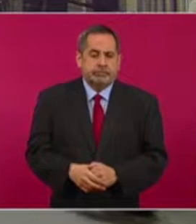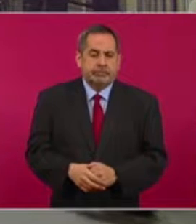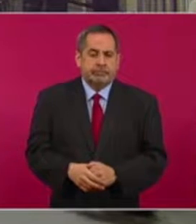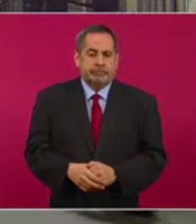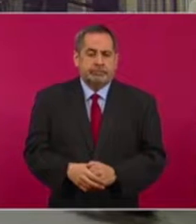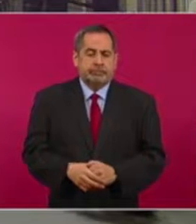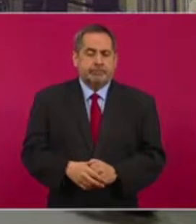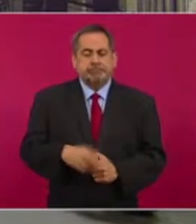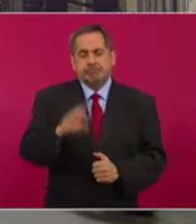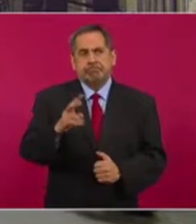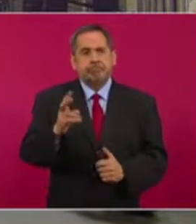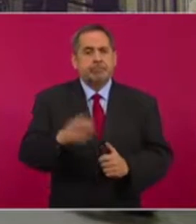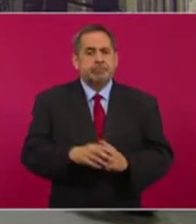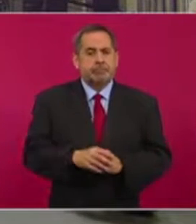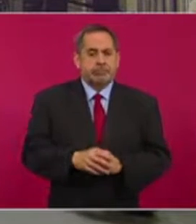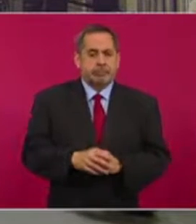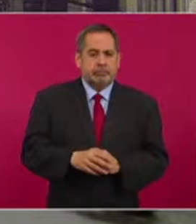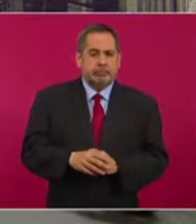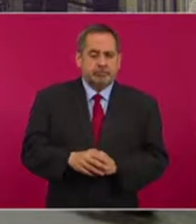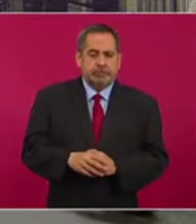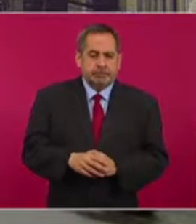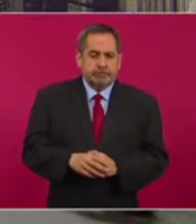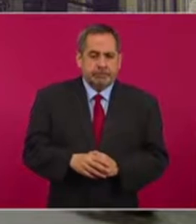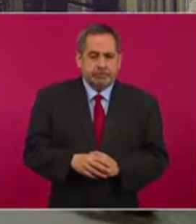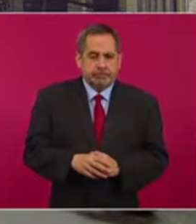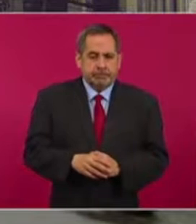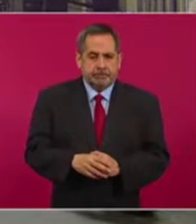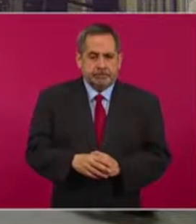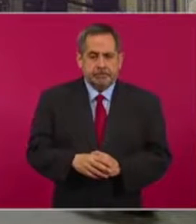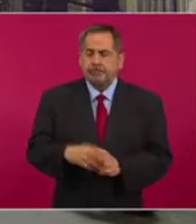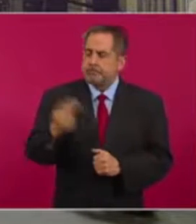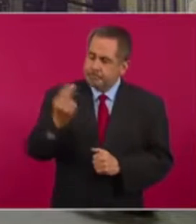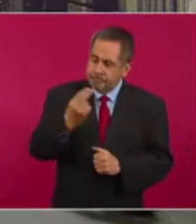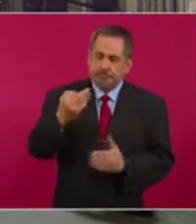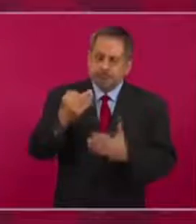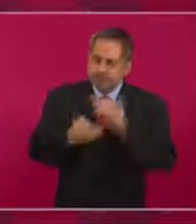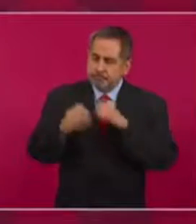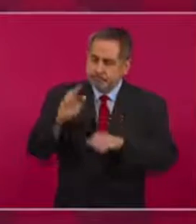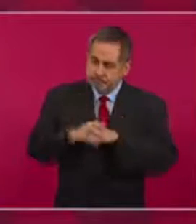la verdad es que hace falta avanzar más